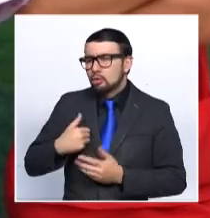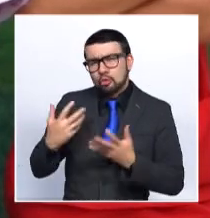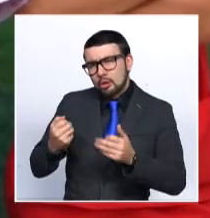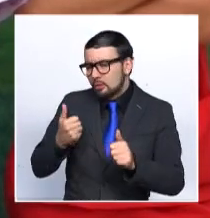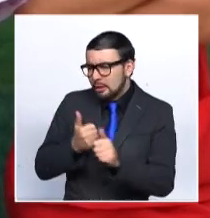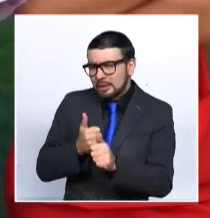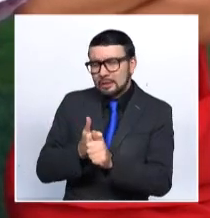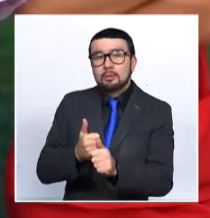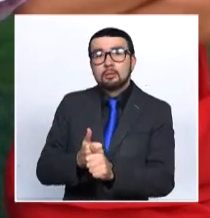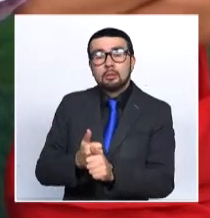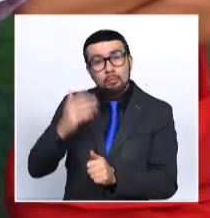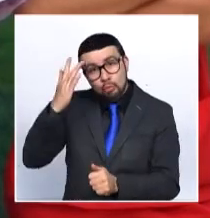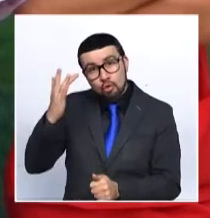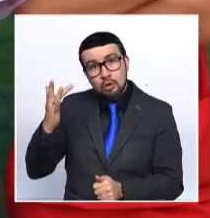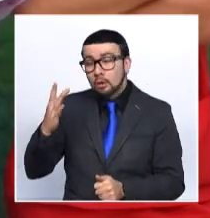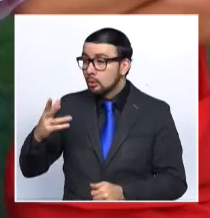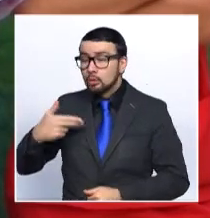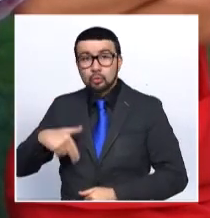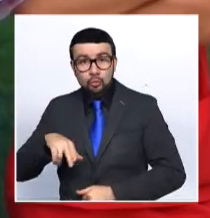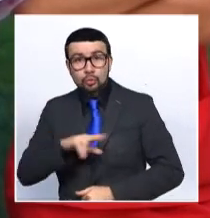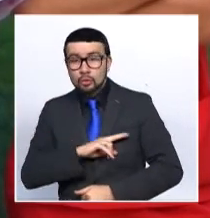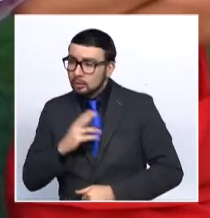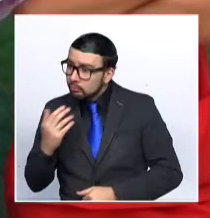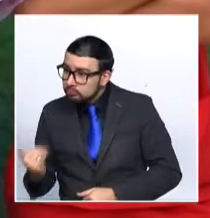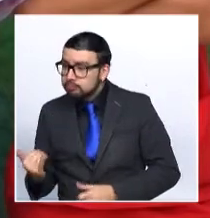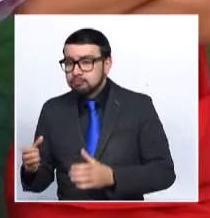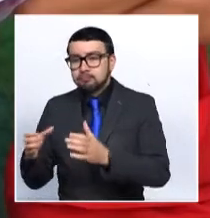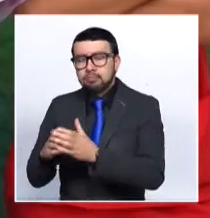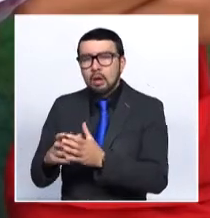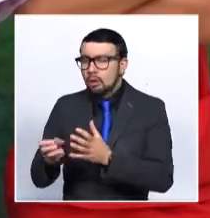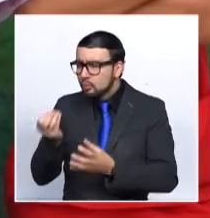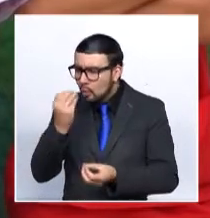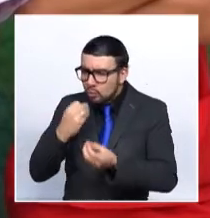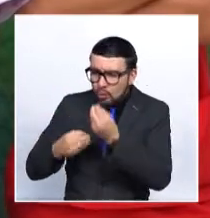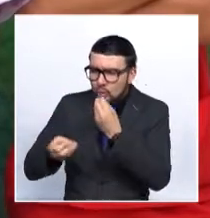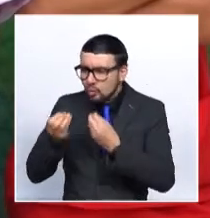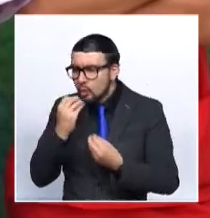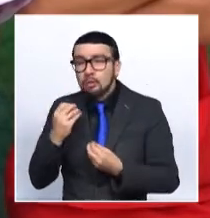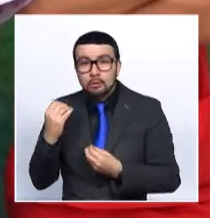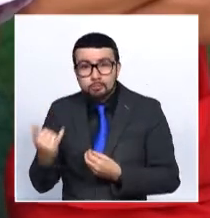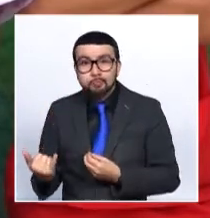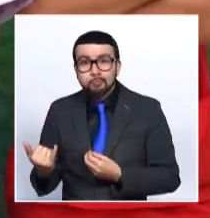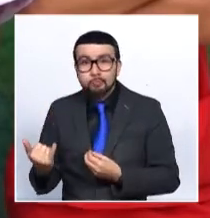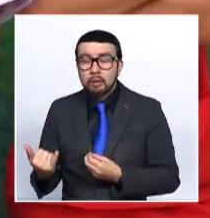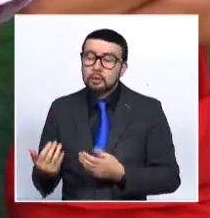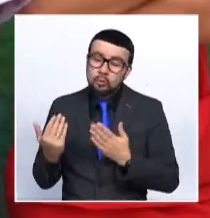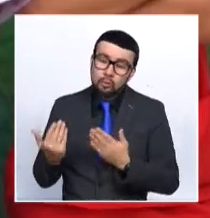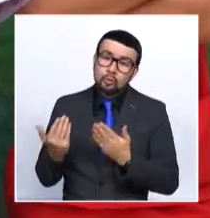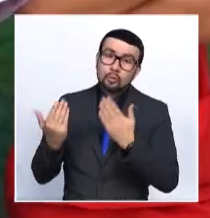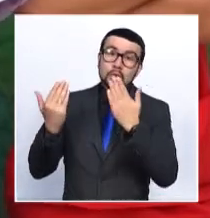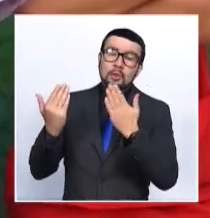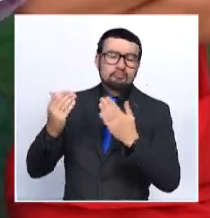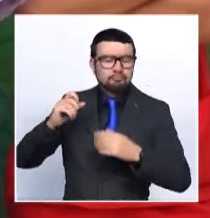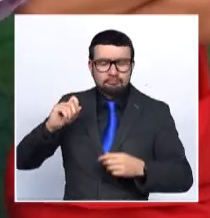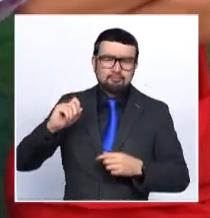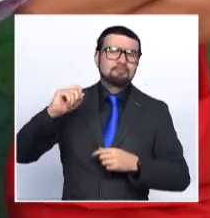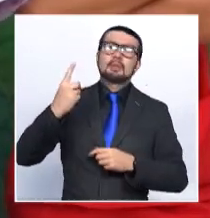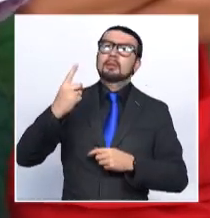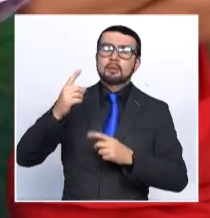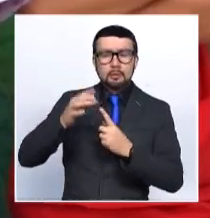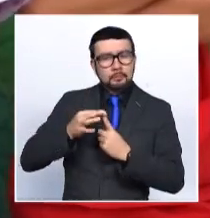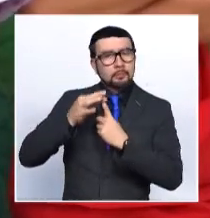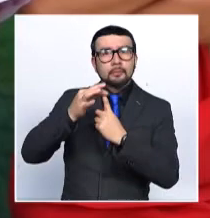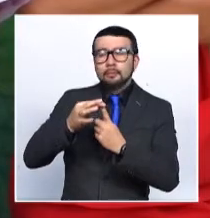porque para nosotros la parte alimentaria sigue siendo, digamos que nuestra primera